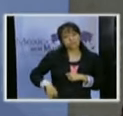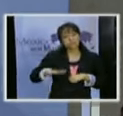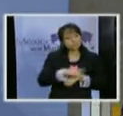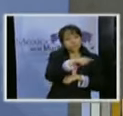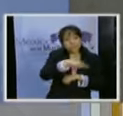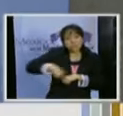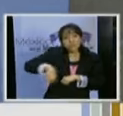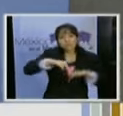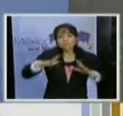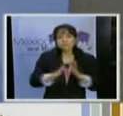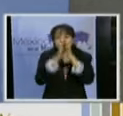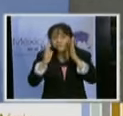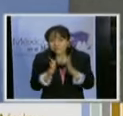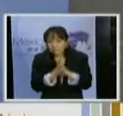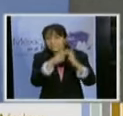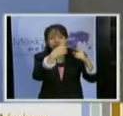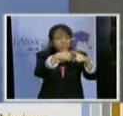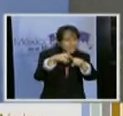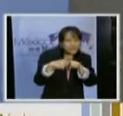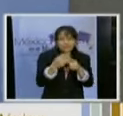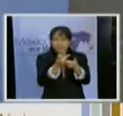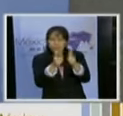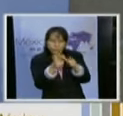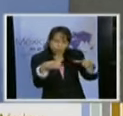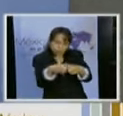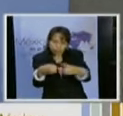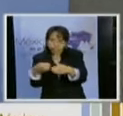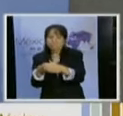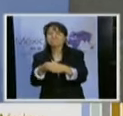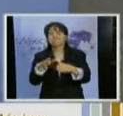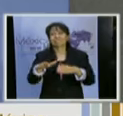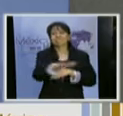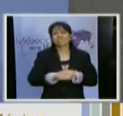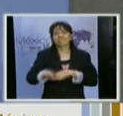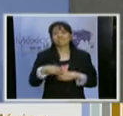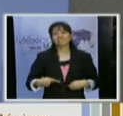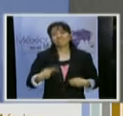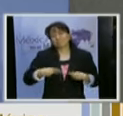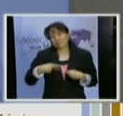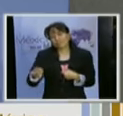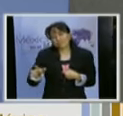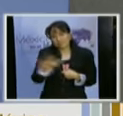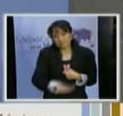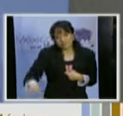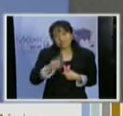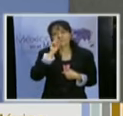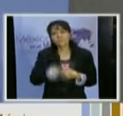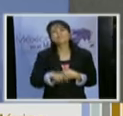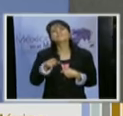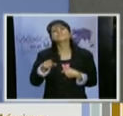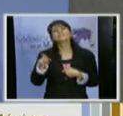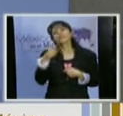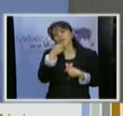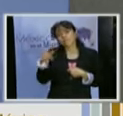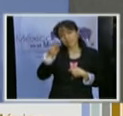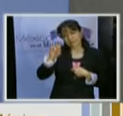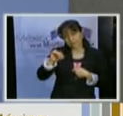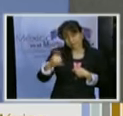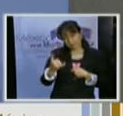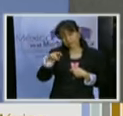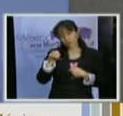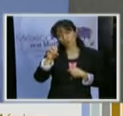y desde luego con nuestro queridísimo Miguel Díaz Reynoso, que ha sido siempre una puerta abierta y un